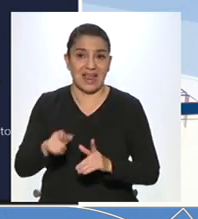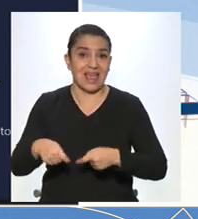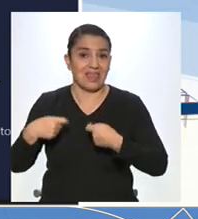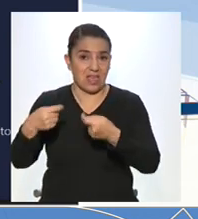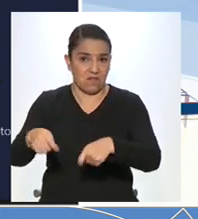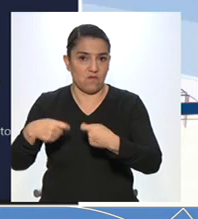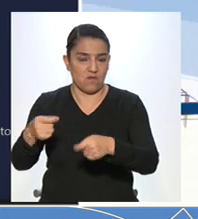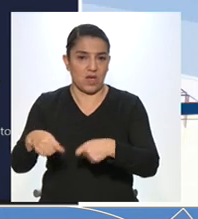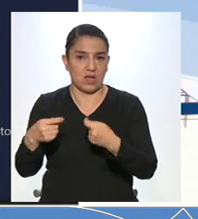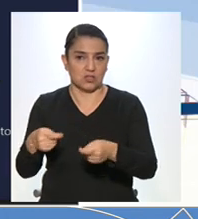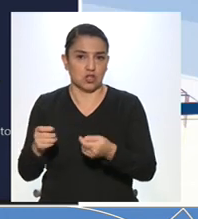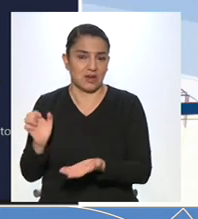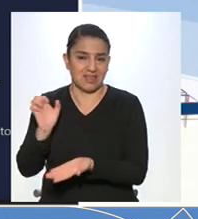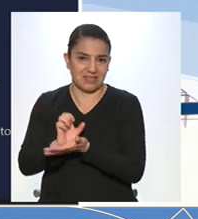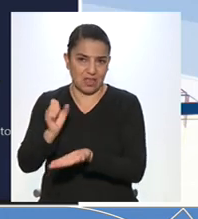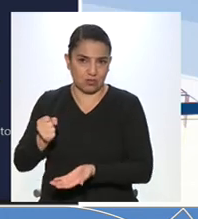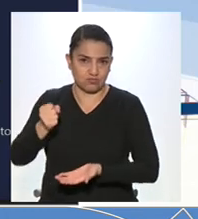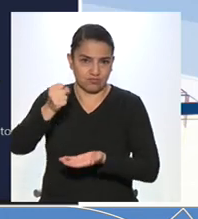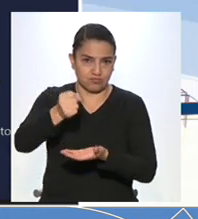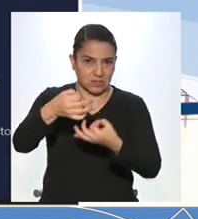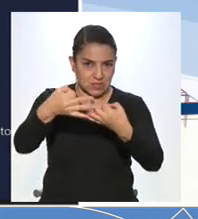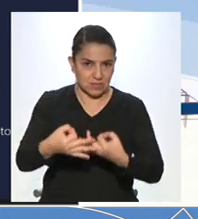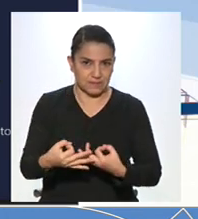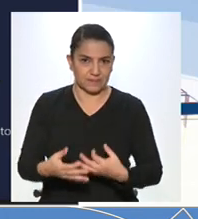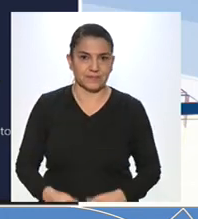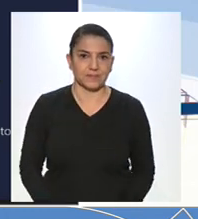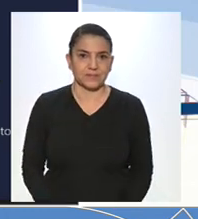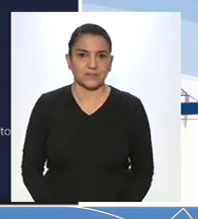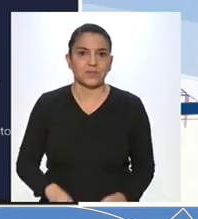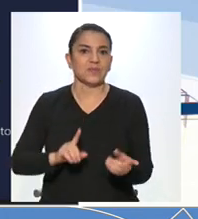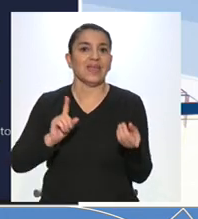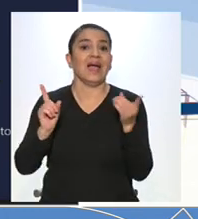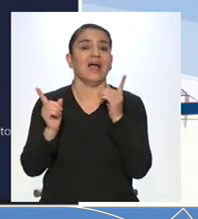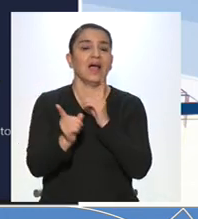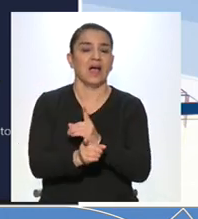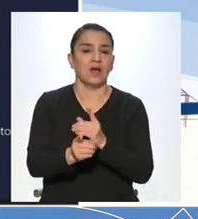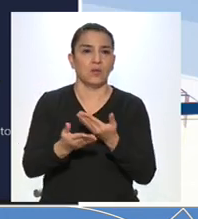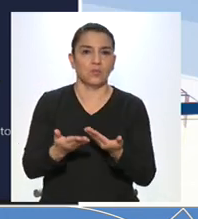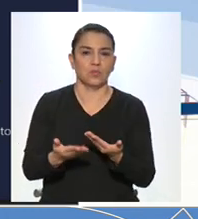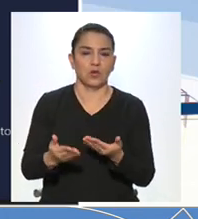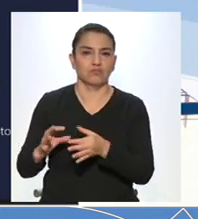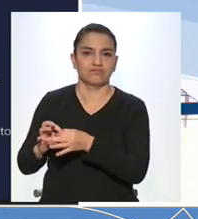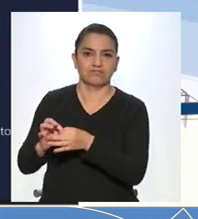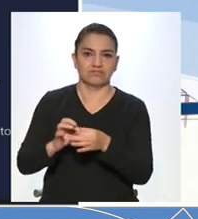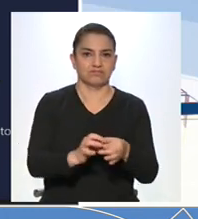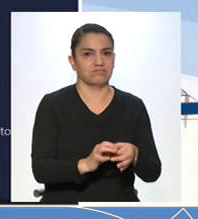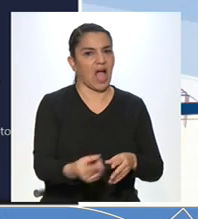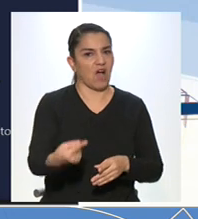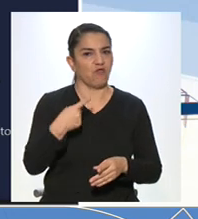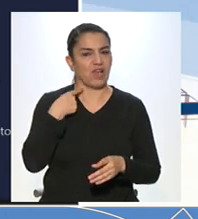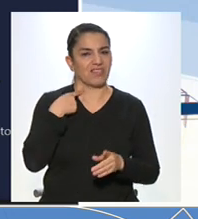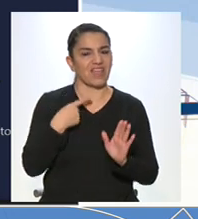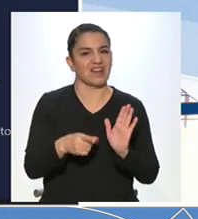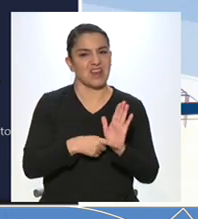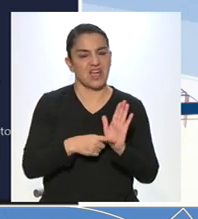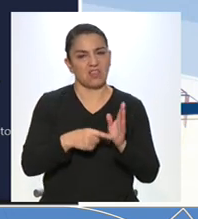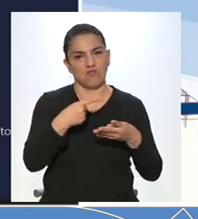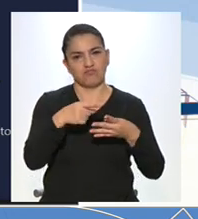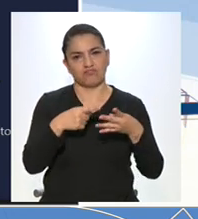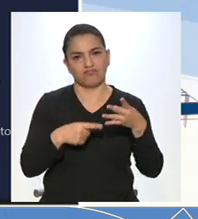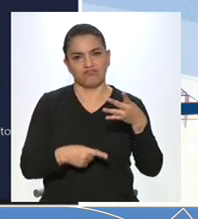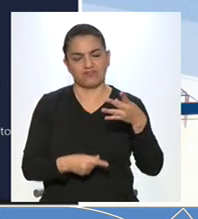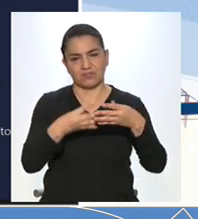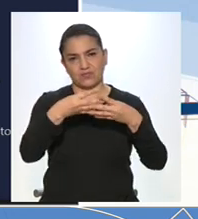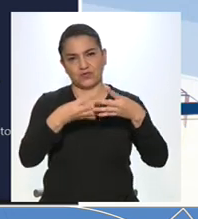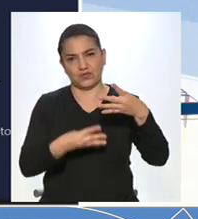acceso del fisco a financiamiento a un costo adecuado. Un cambio en esta dirección provocaría múltiples efectos negativos difíciles de cuantificar,